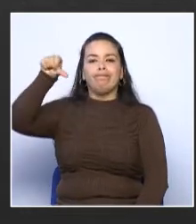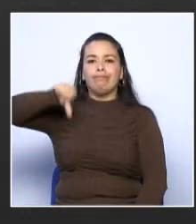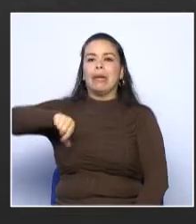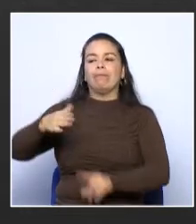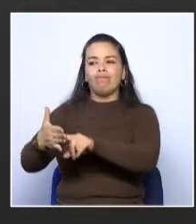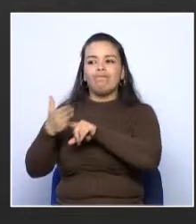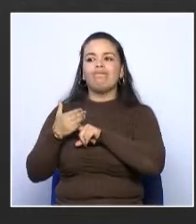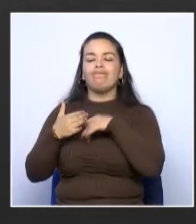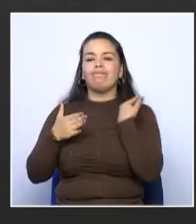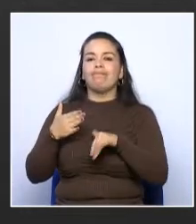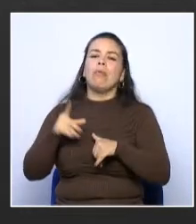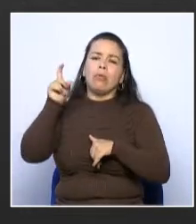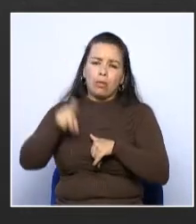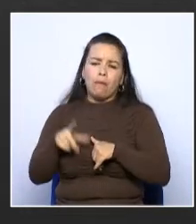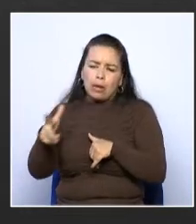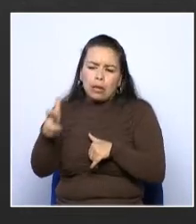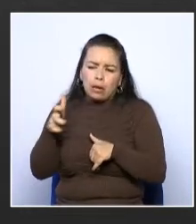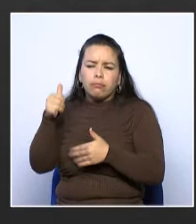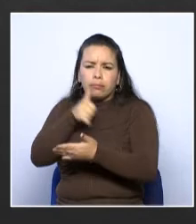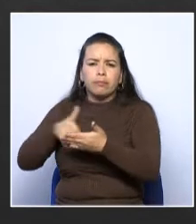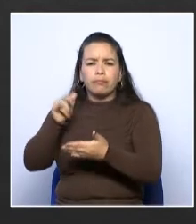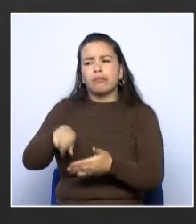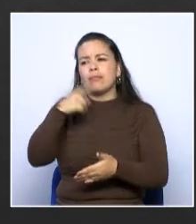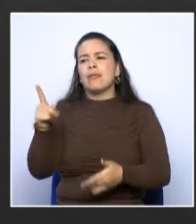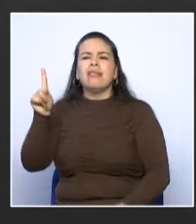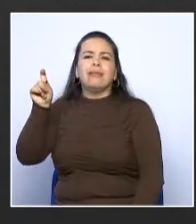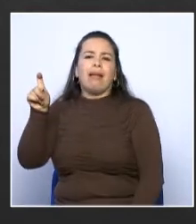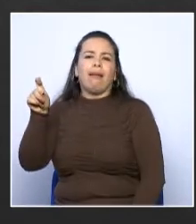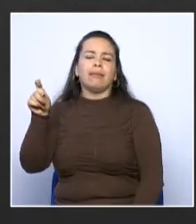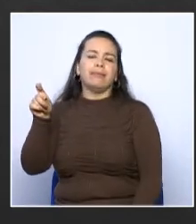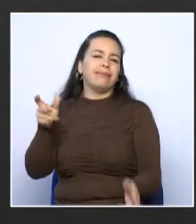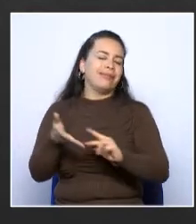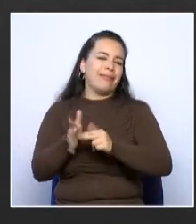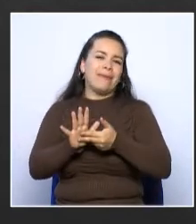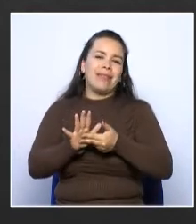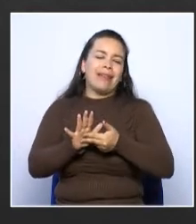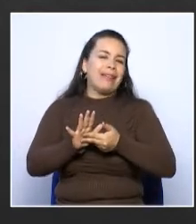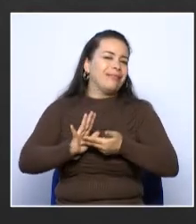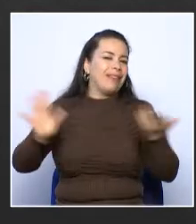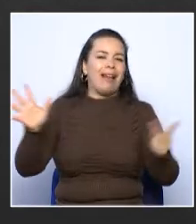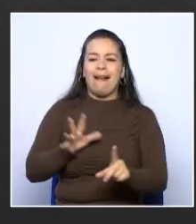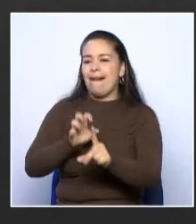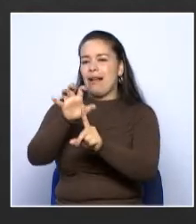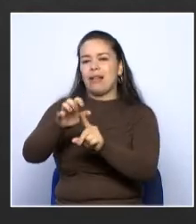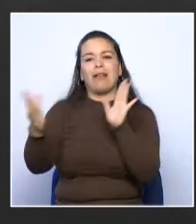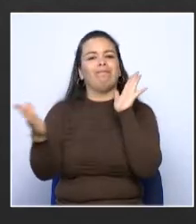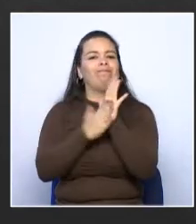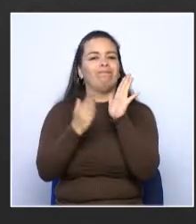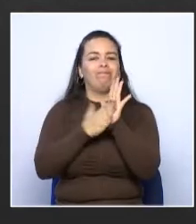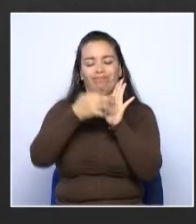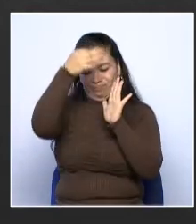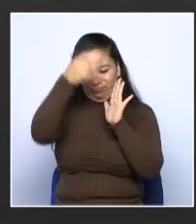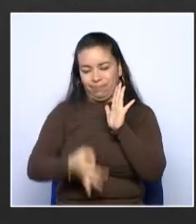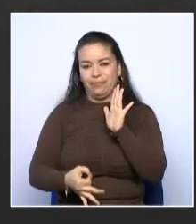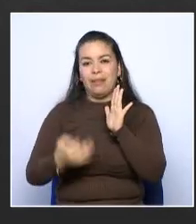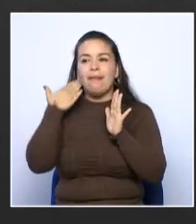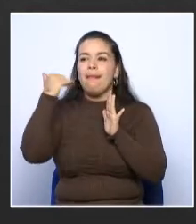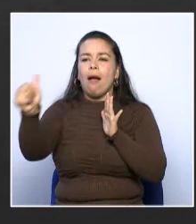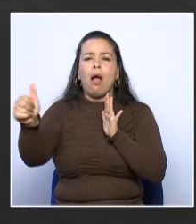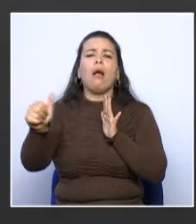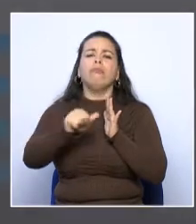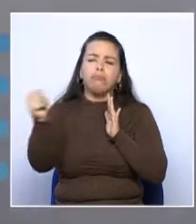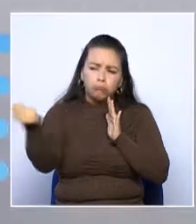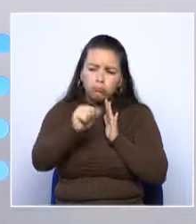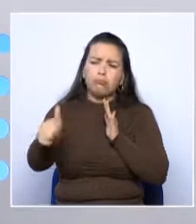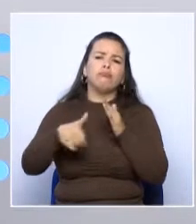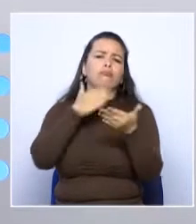ser maligno, pero igual hay que biopsiarlo. Y el 6 es ya un cáncer comprobado, sí, pero que la paciente se sigue haciendo